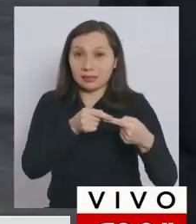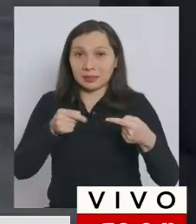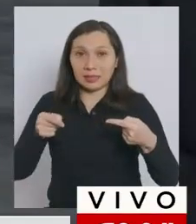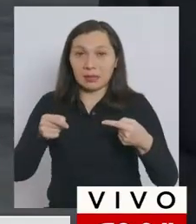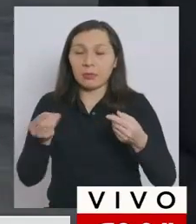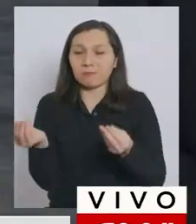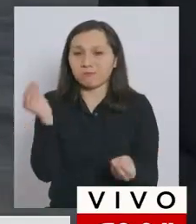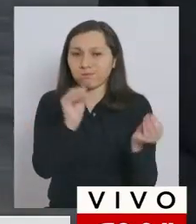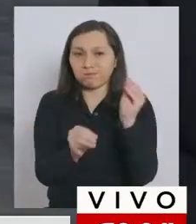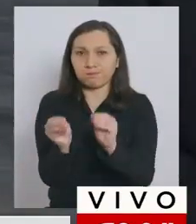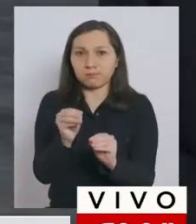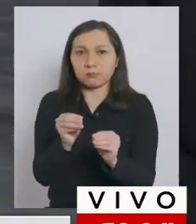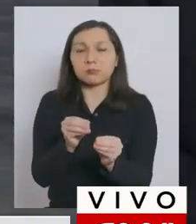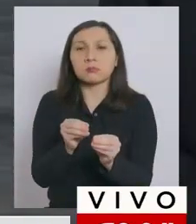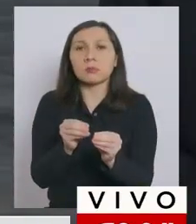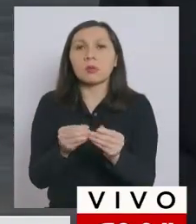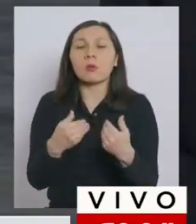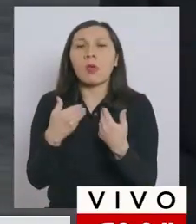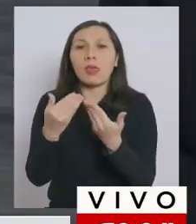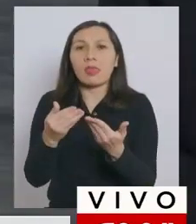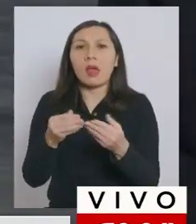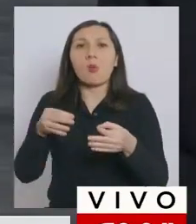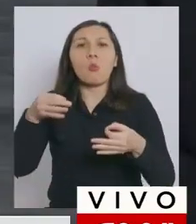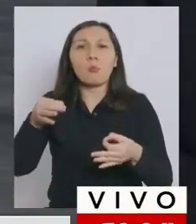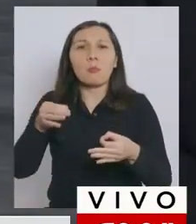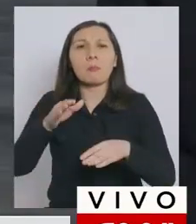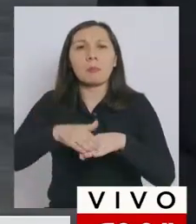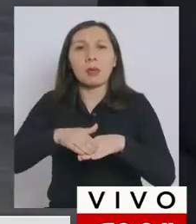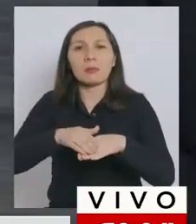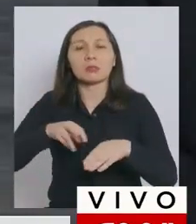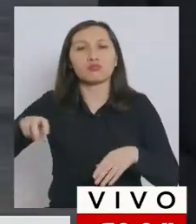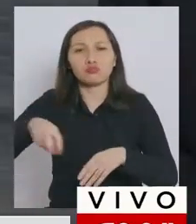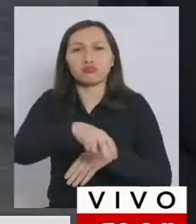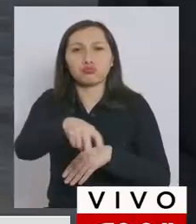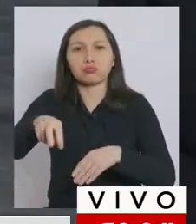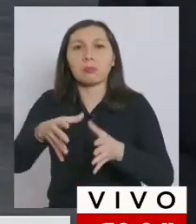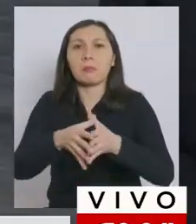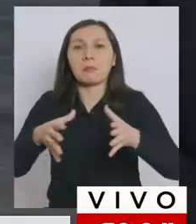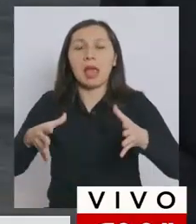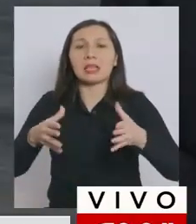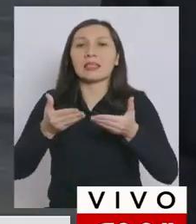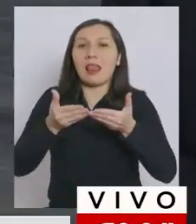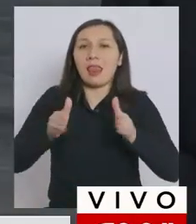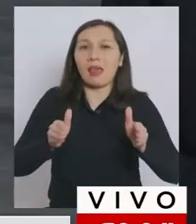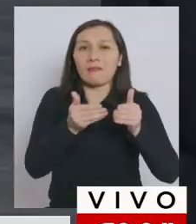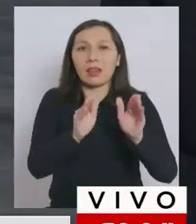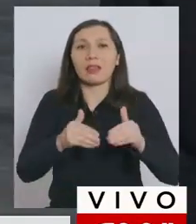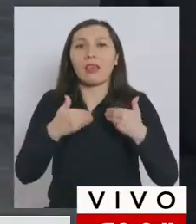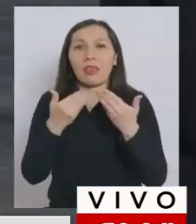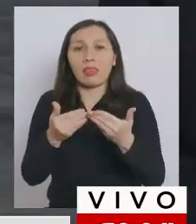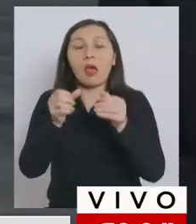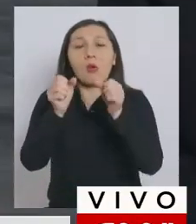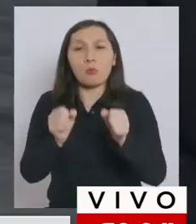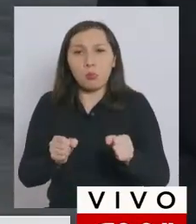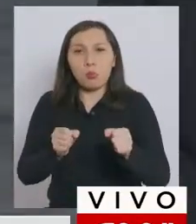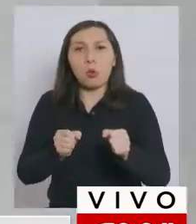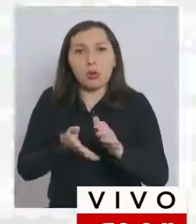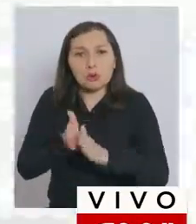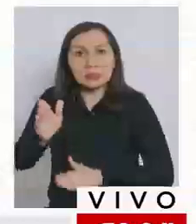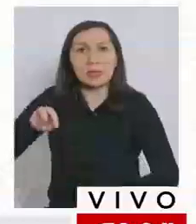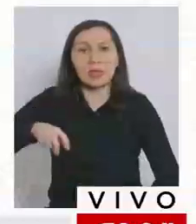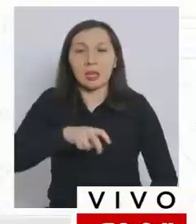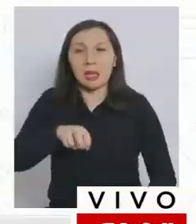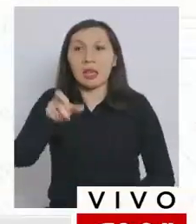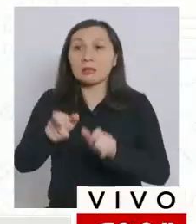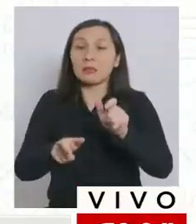implementaremos un fase de movilidad que dará mayores grado de libertad y de movilidad a